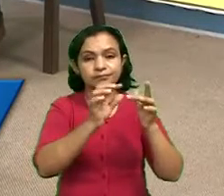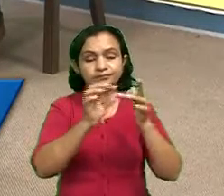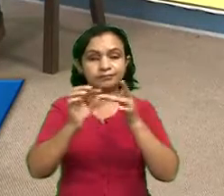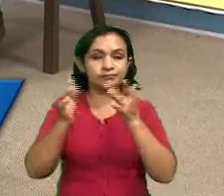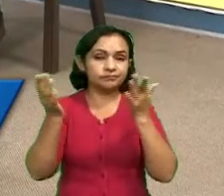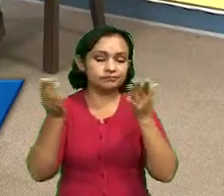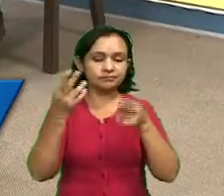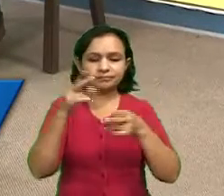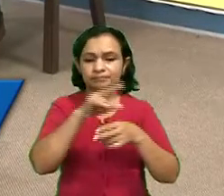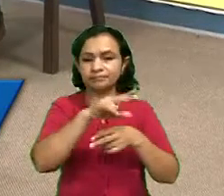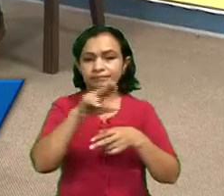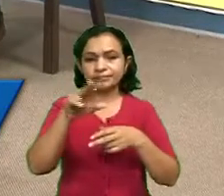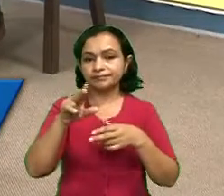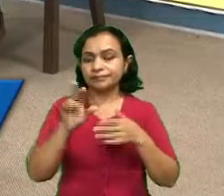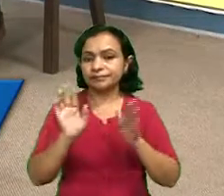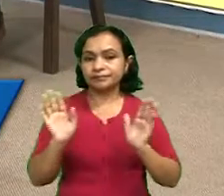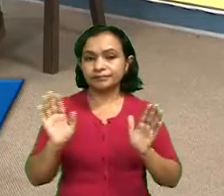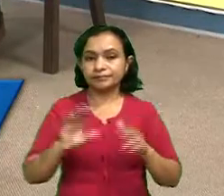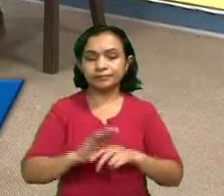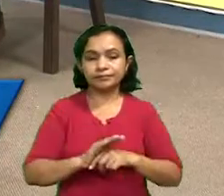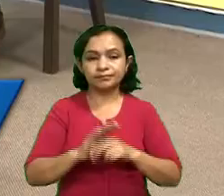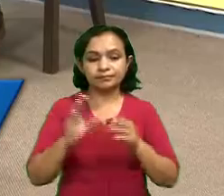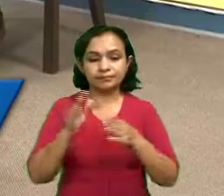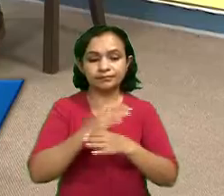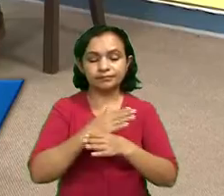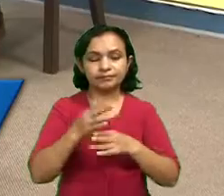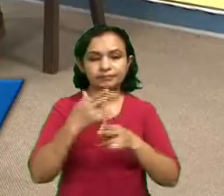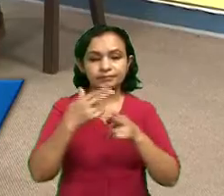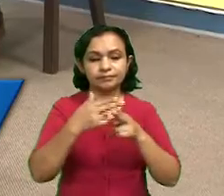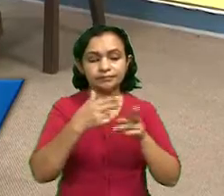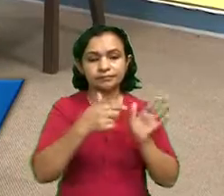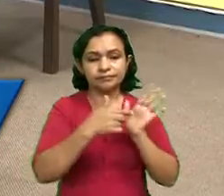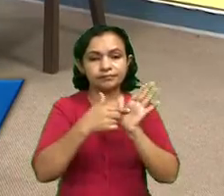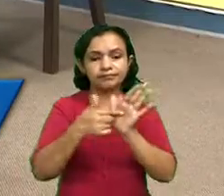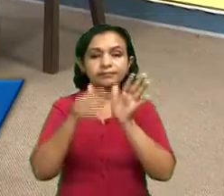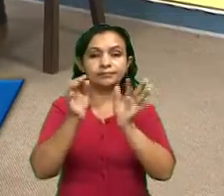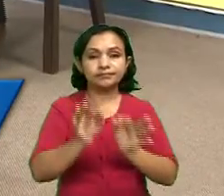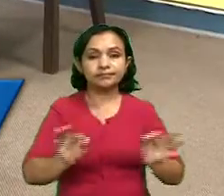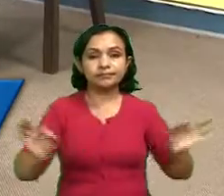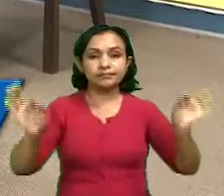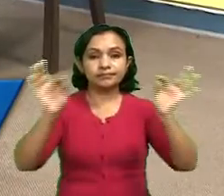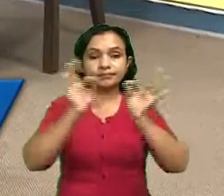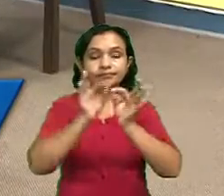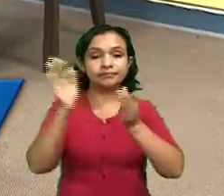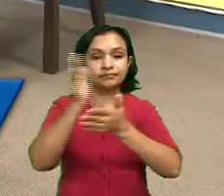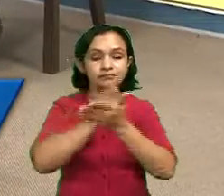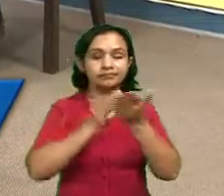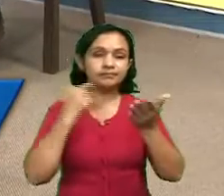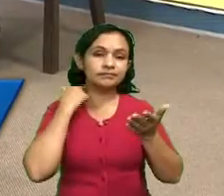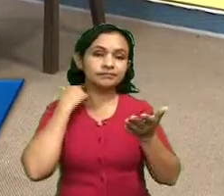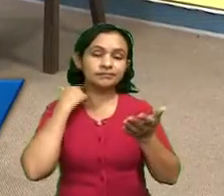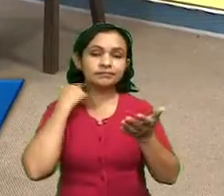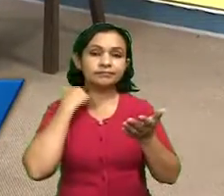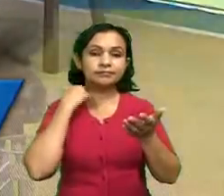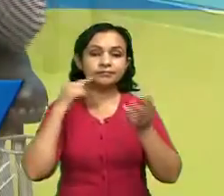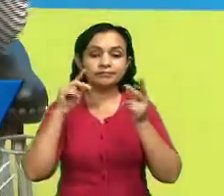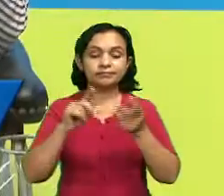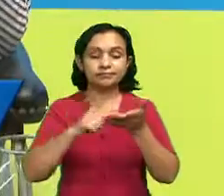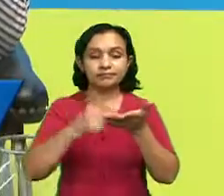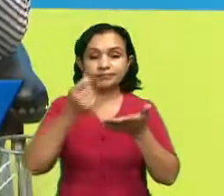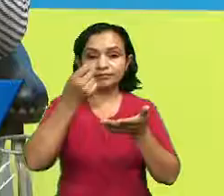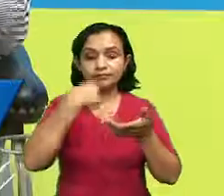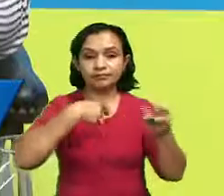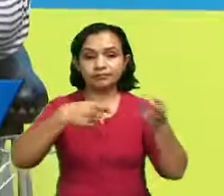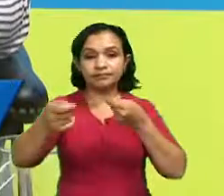es el mismo producto con diferente presentación. Eso es importante, porque eso suele pasar siempre. Que quizá la farmacia por